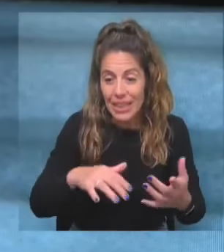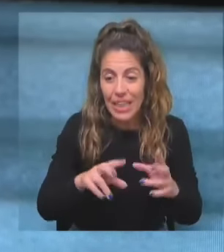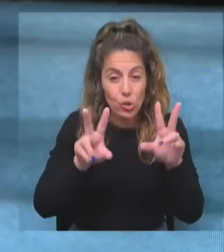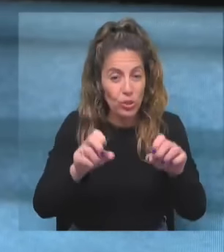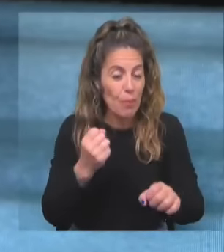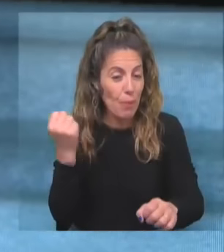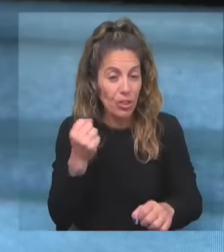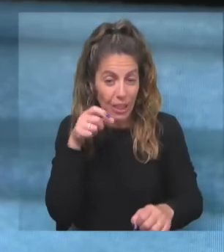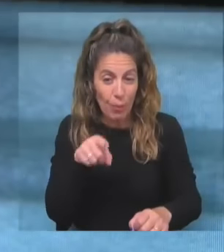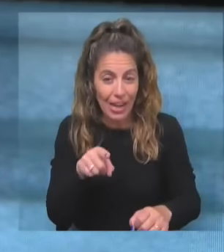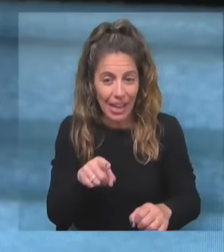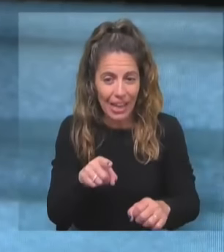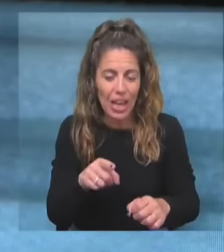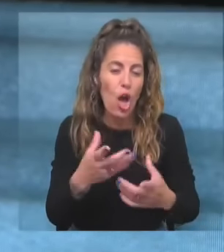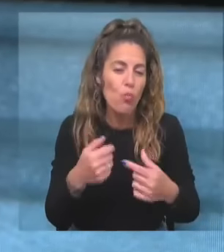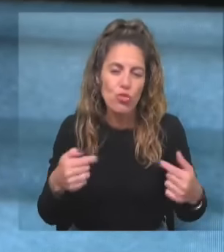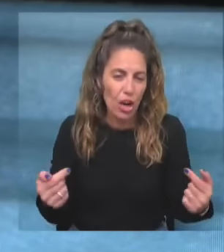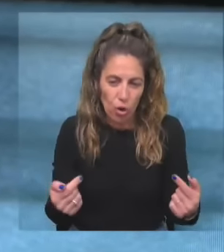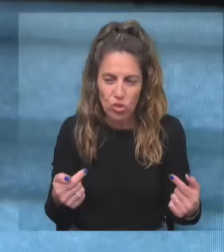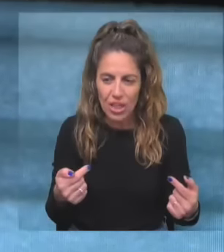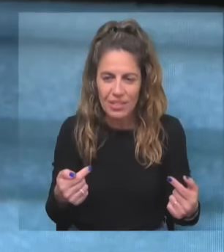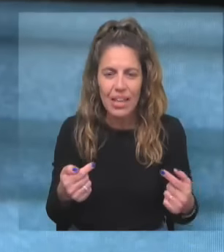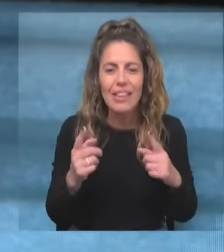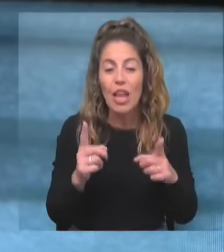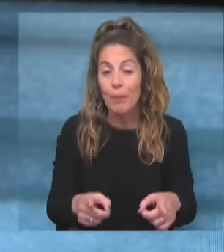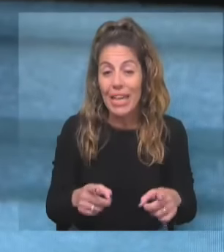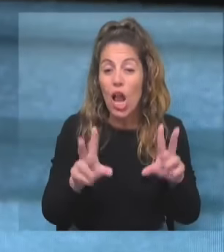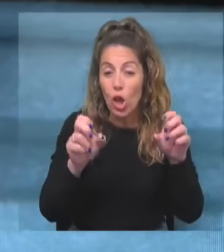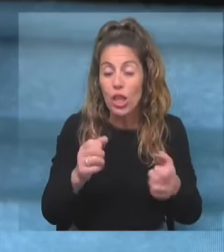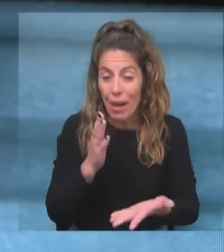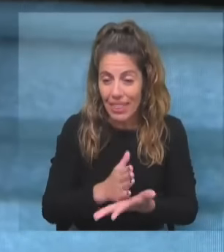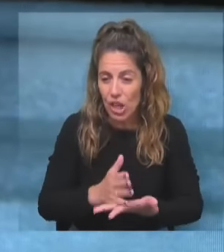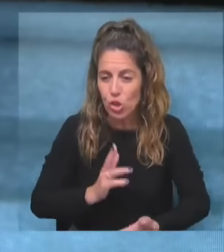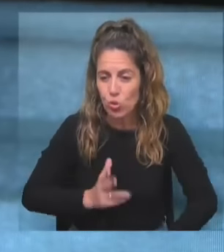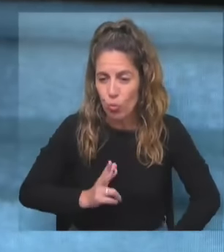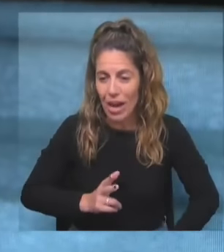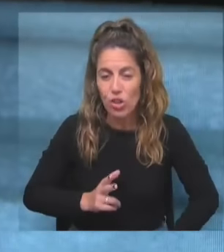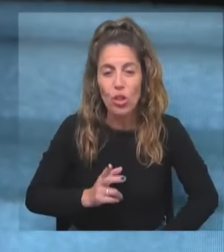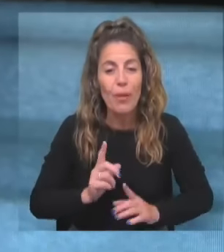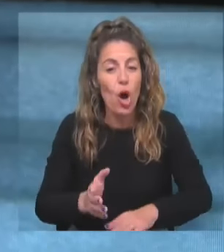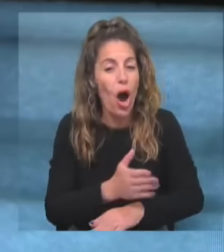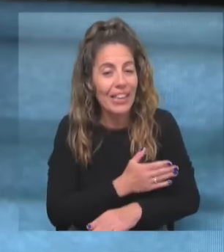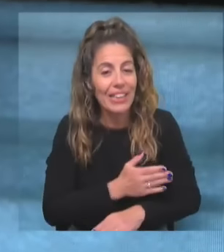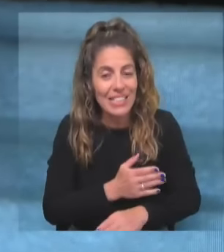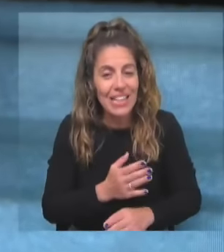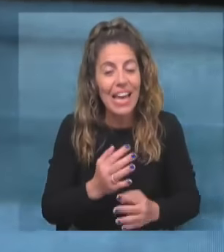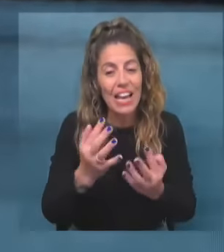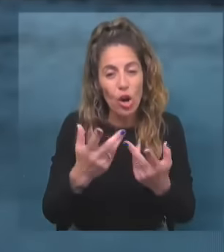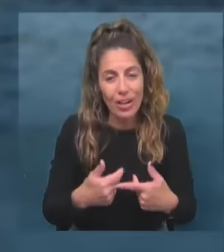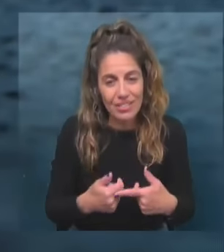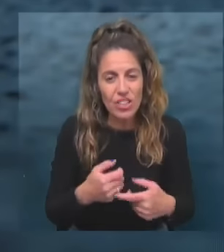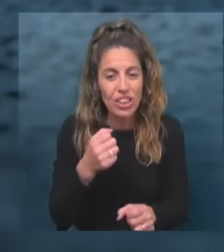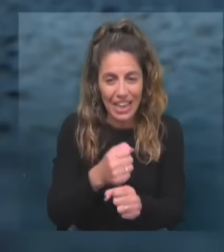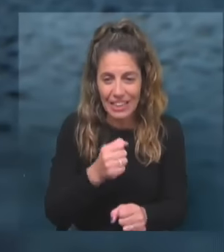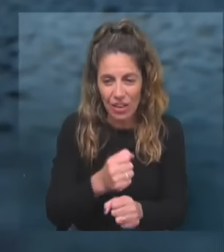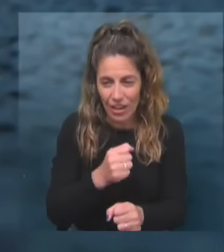Y otras cosas que jugó su vida, por supuesto en los temas de derechos humanos, pero además antes en la organización de las